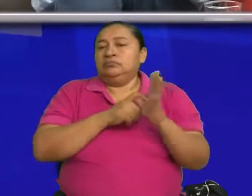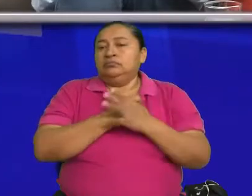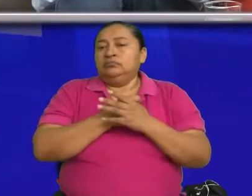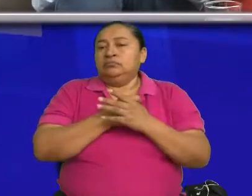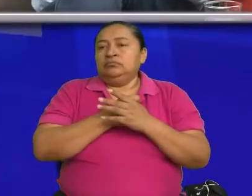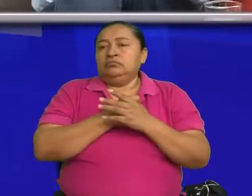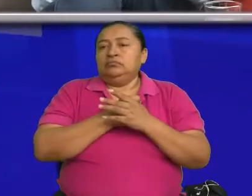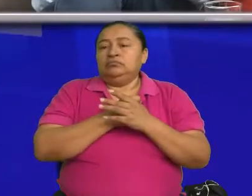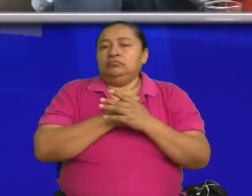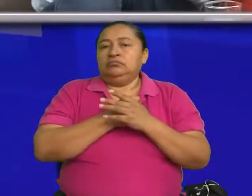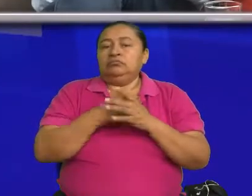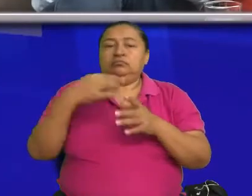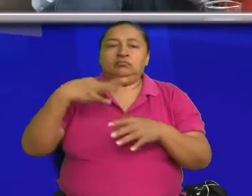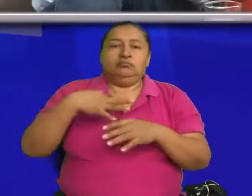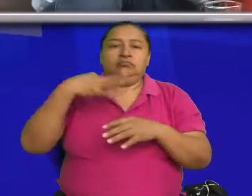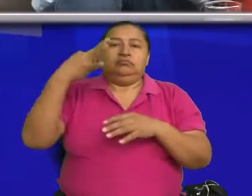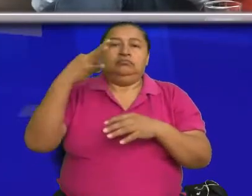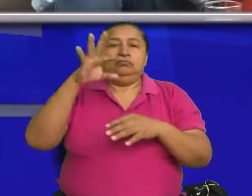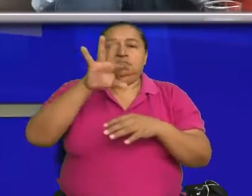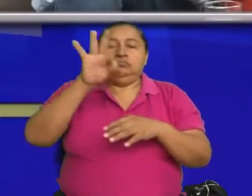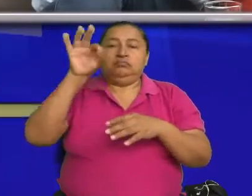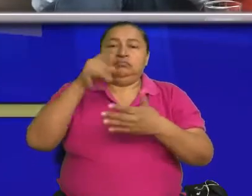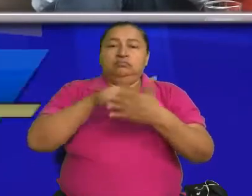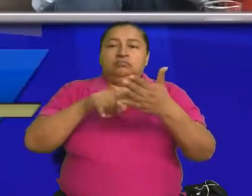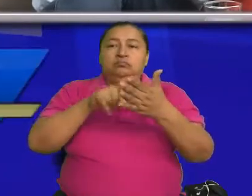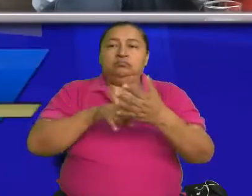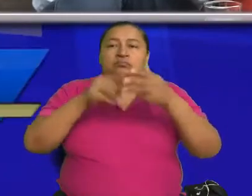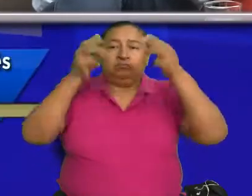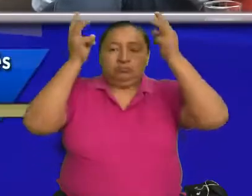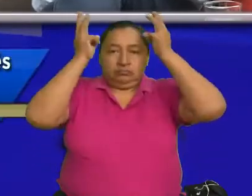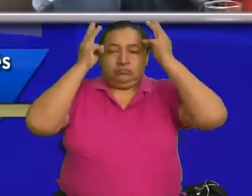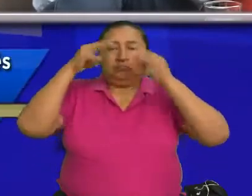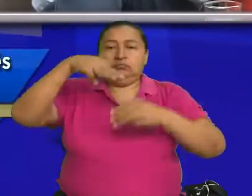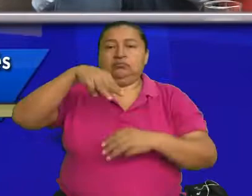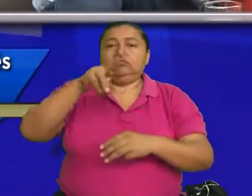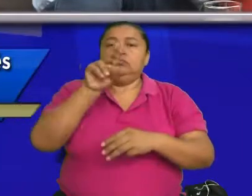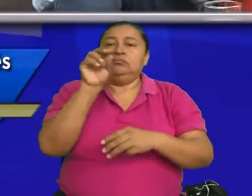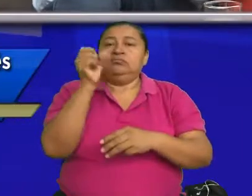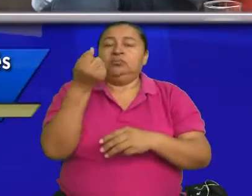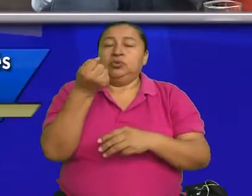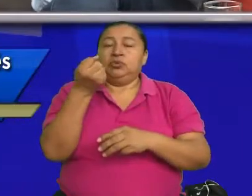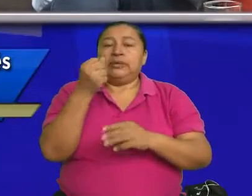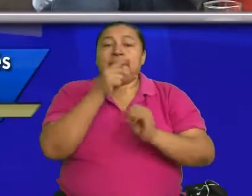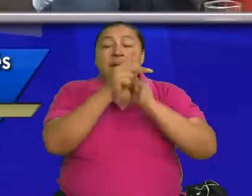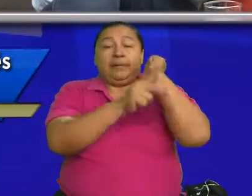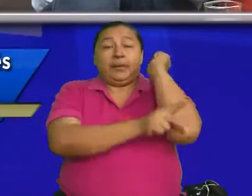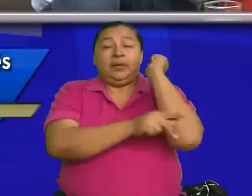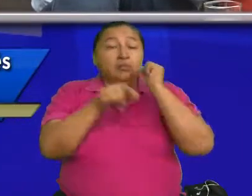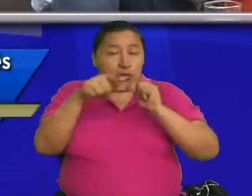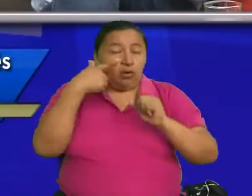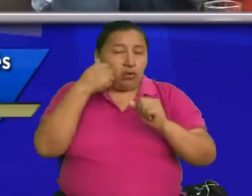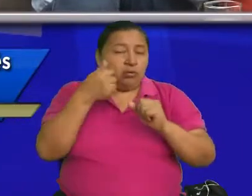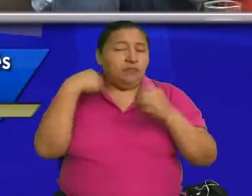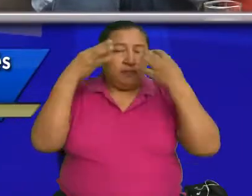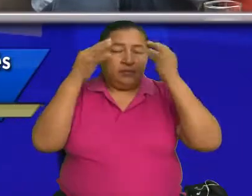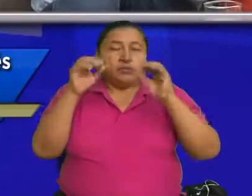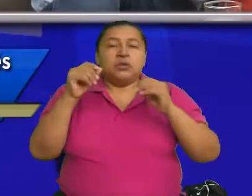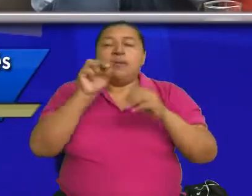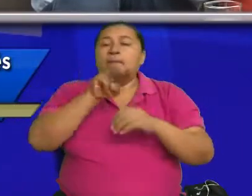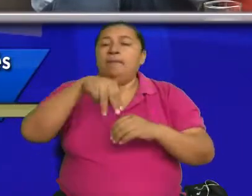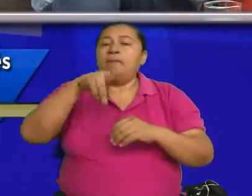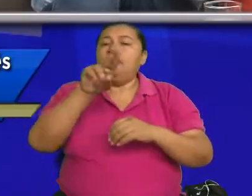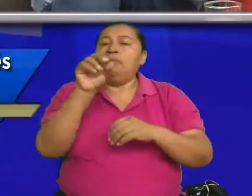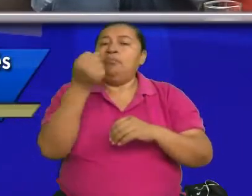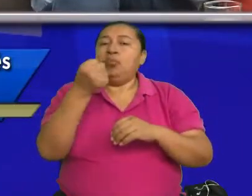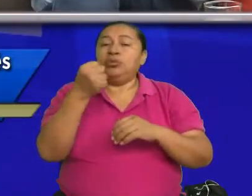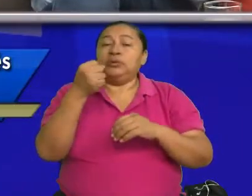hay una elección que va a ser, para mí creo que es nueva, elección de reina musa de la patria. ¿Vos has oído la musa ariana? Claro. Ahora, musa de la patria, con